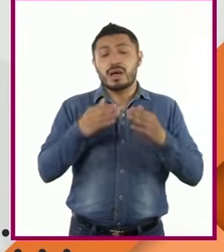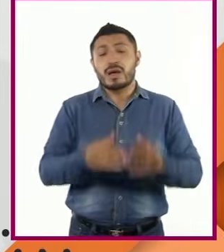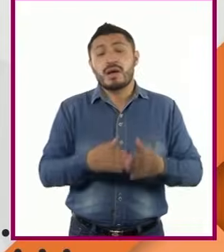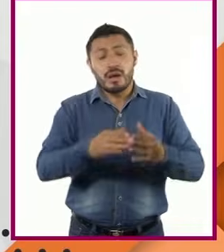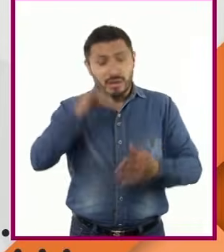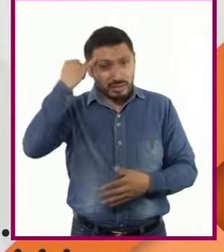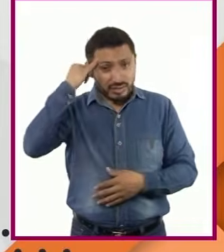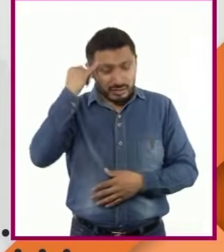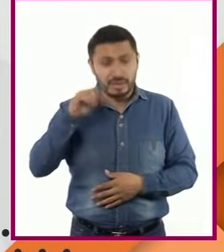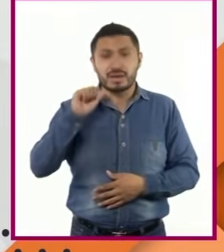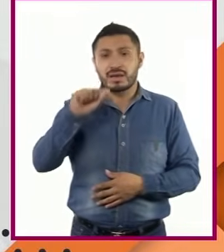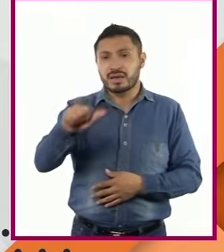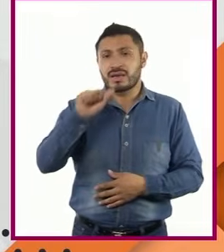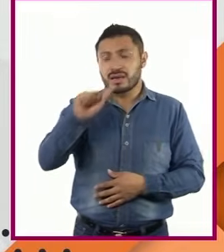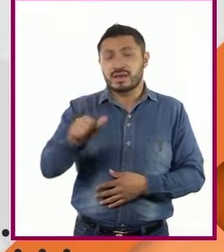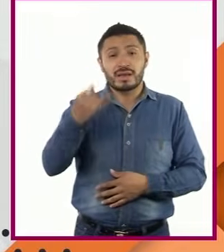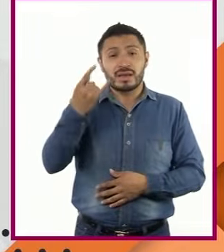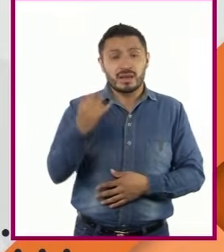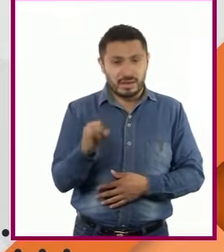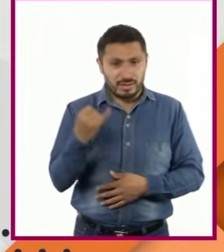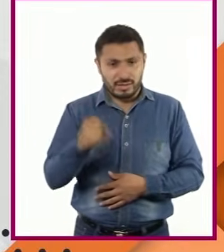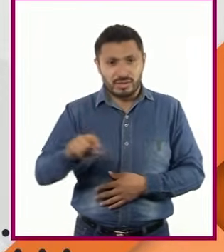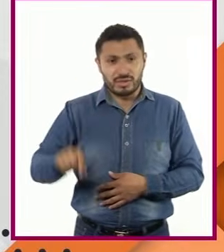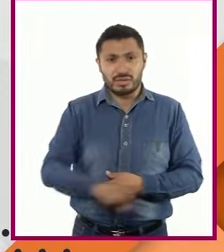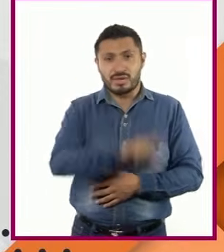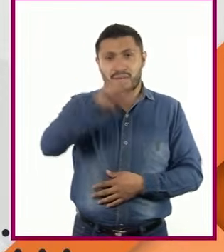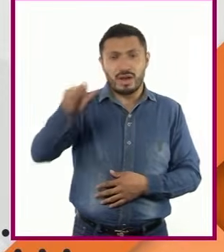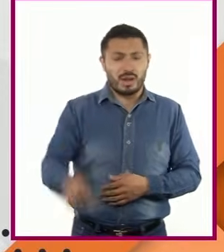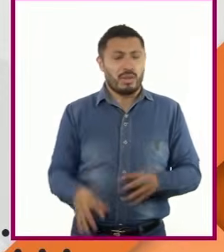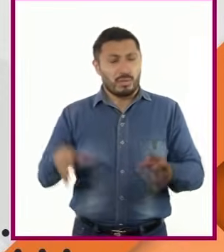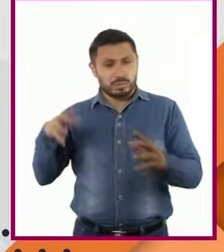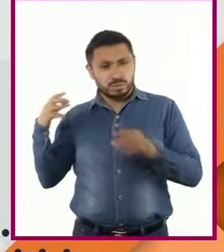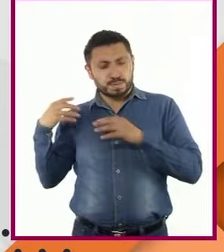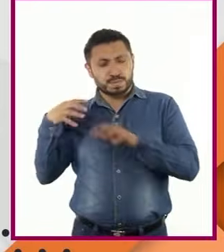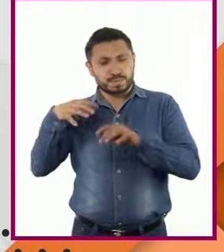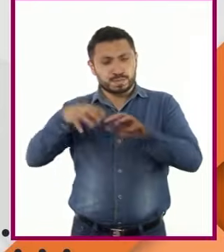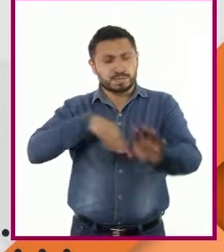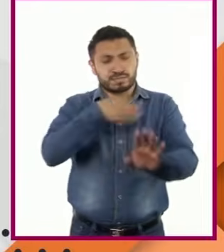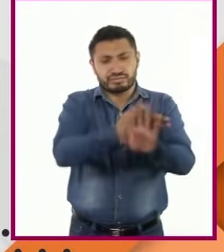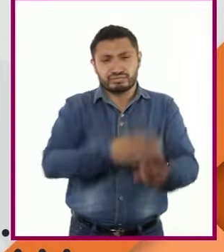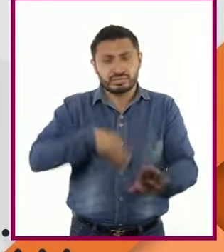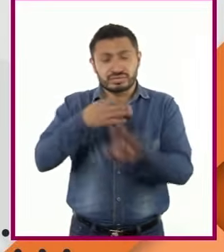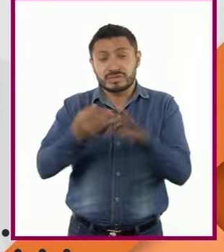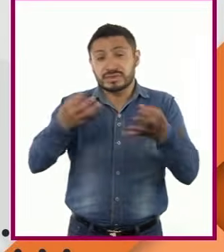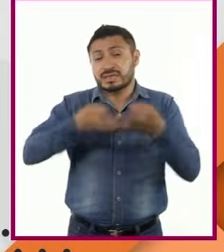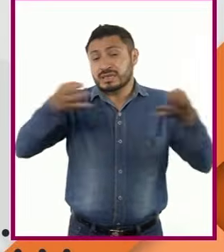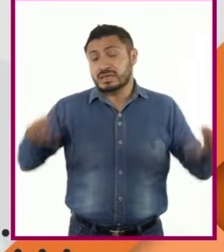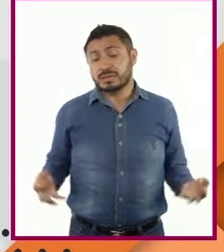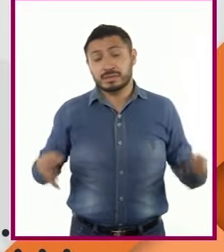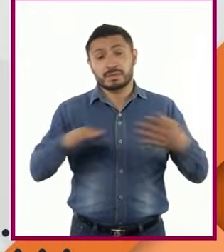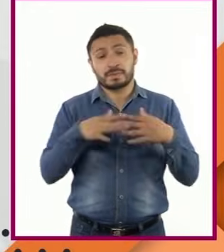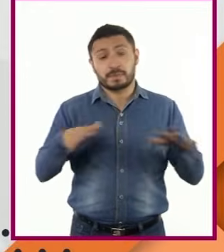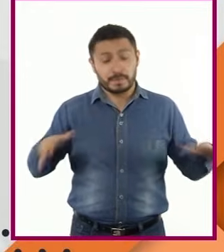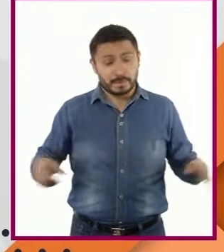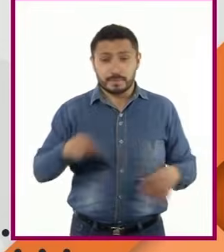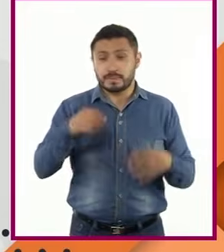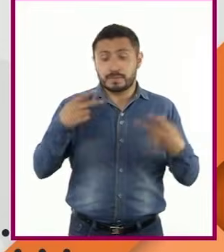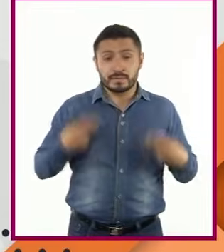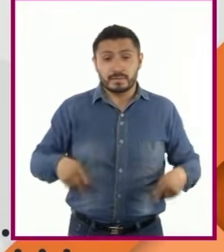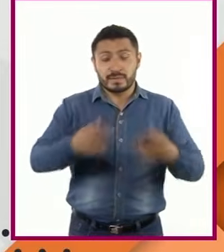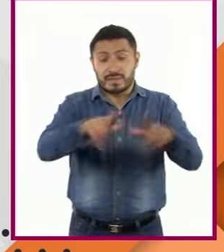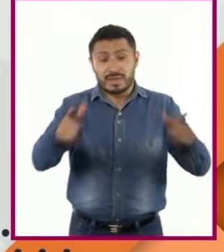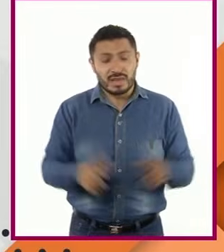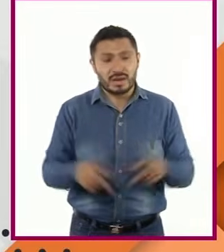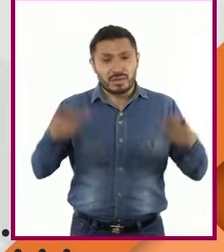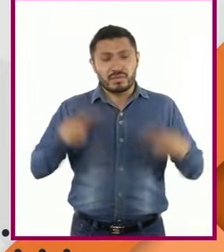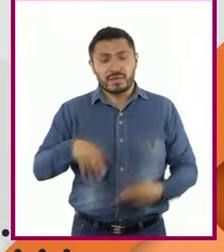El 16 de junio, después de un prolongado ataque por tierra y agua, los españoles lograron entrar en